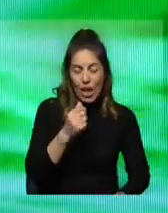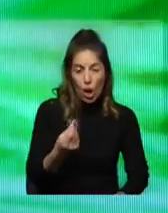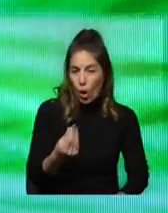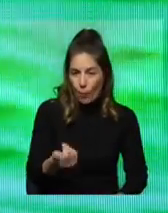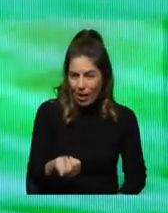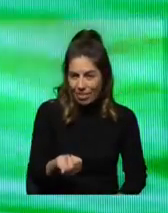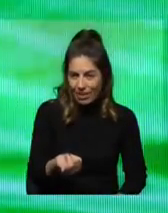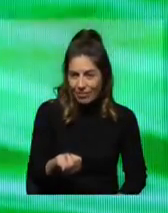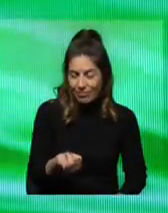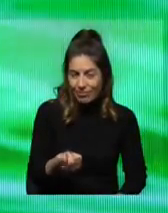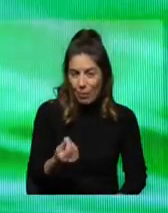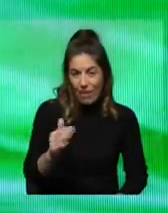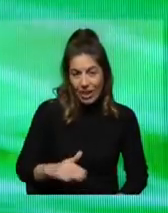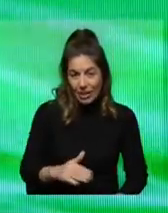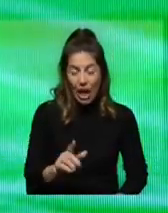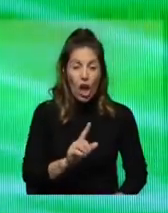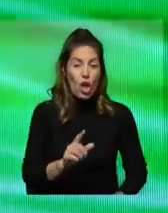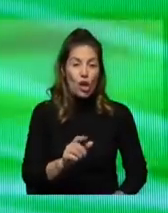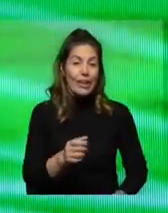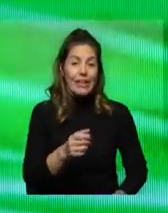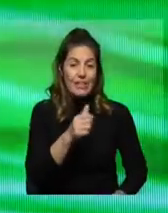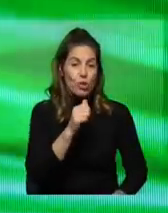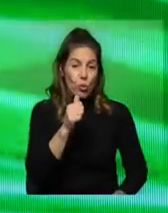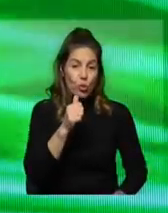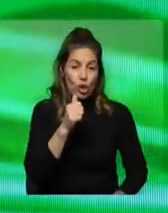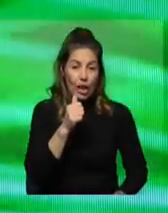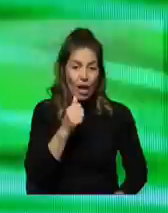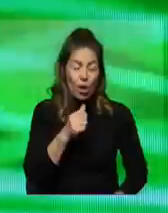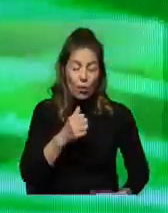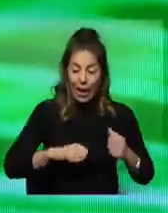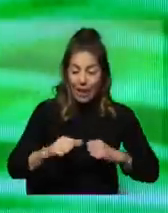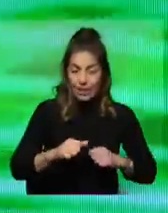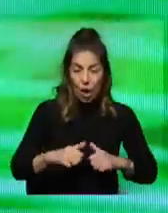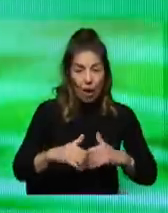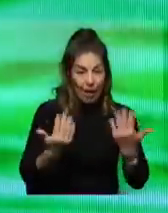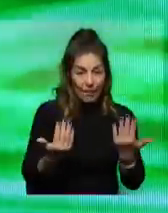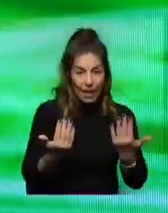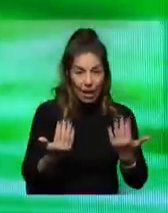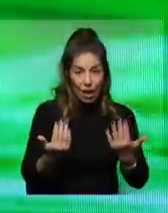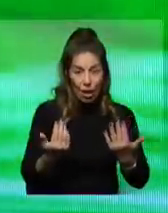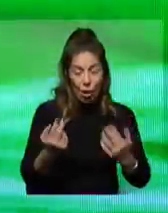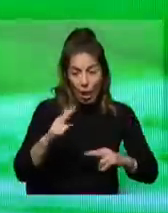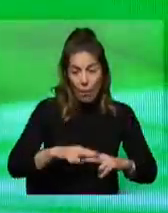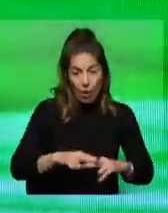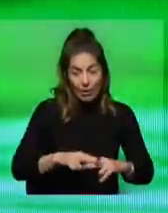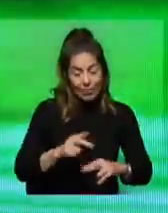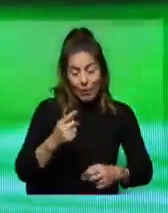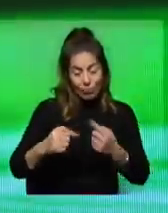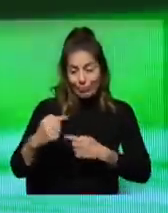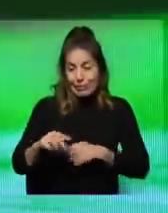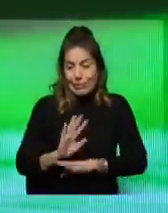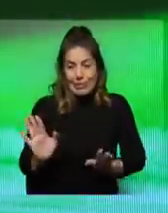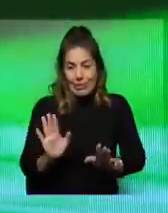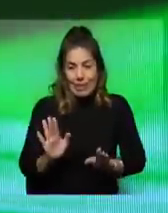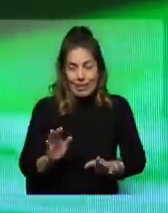es barato lo que se soluciona con una vida con una lesión grave eso no es Irreversible muchas veces y es